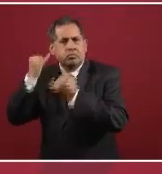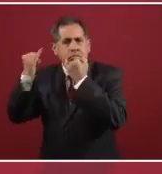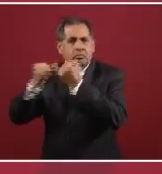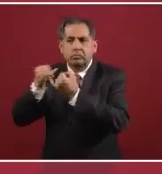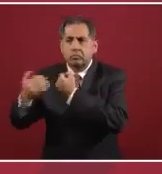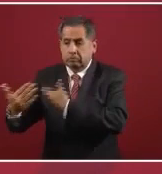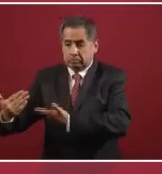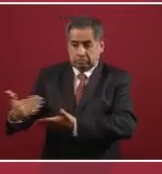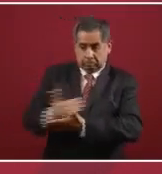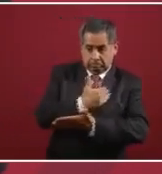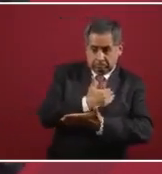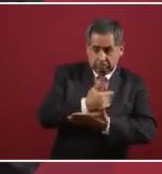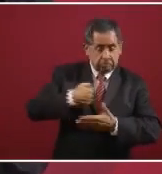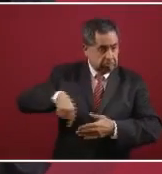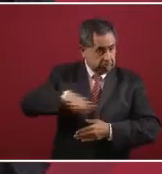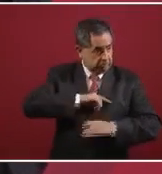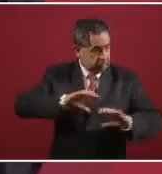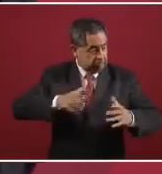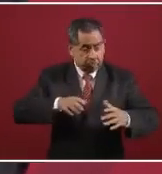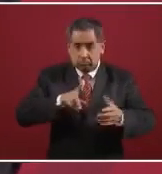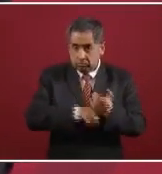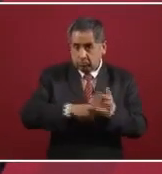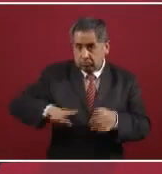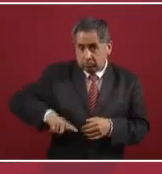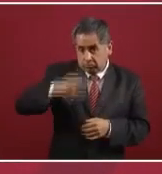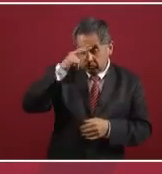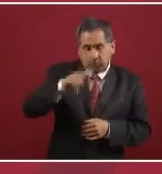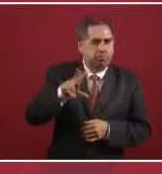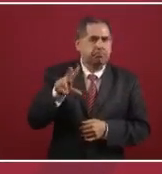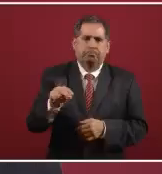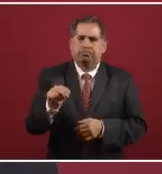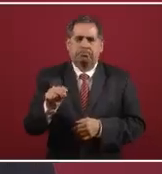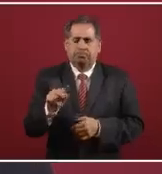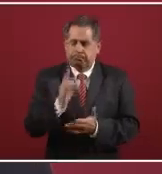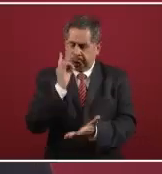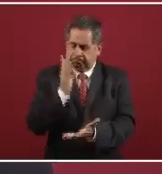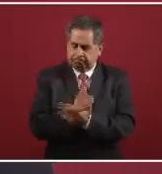intervengan en asuntos que solo